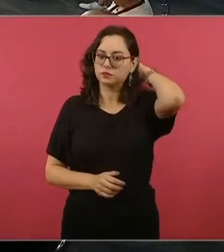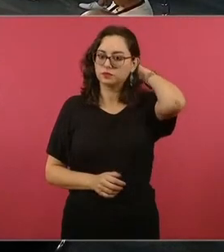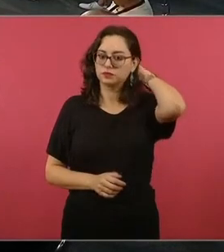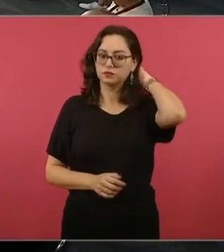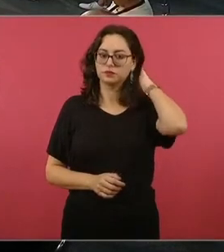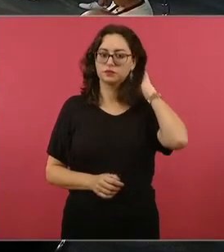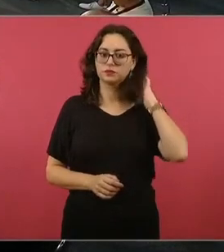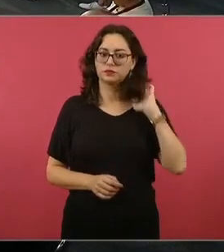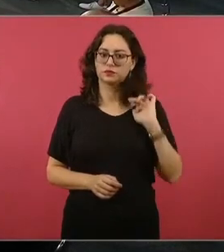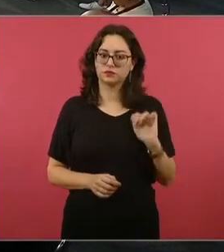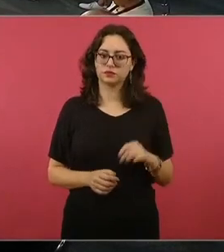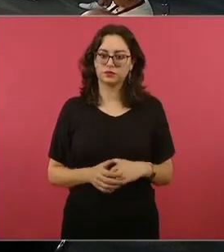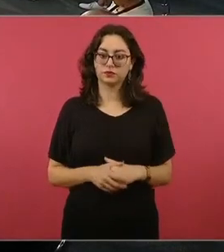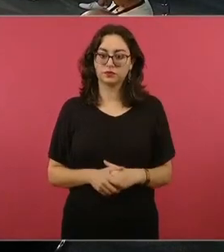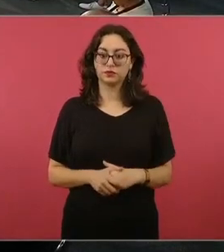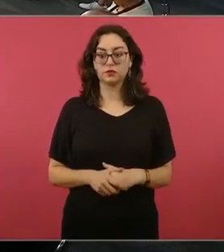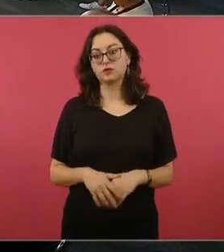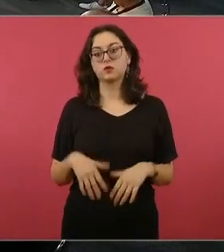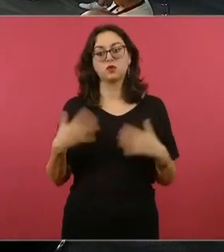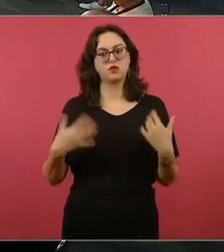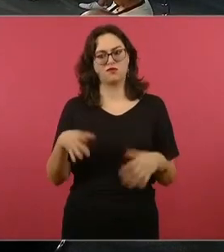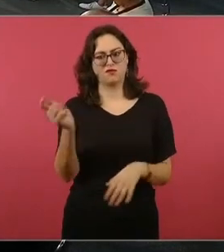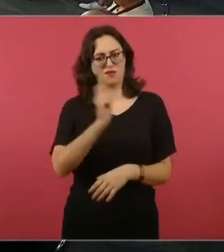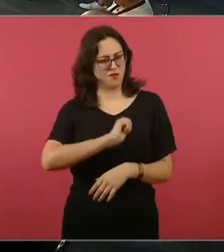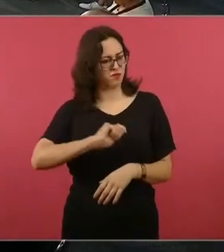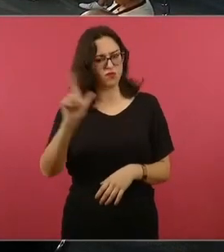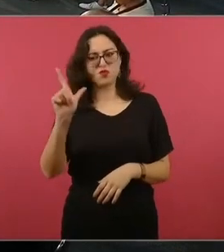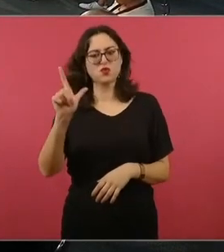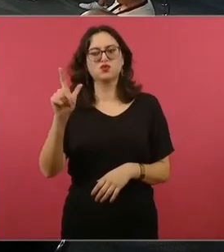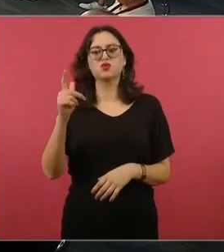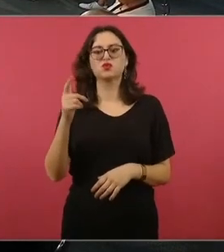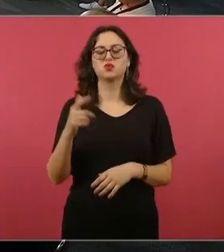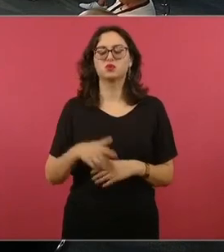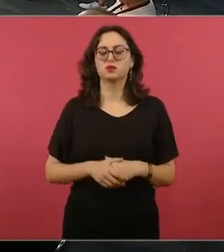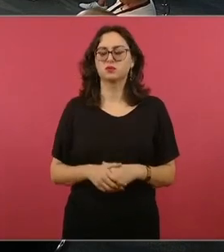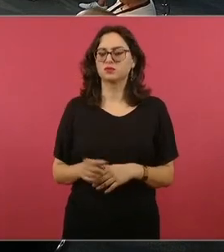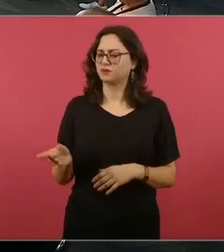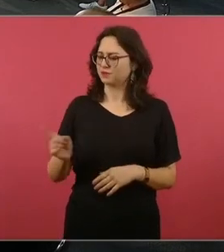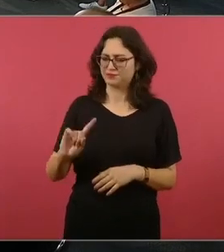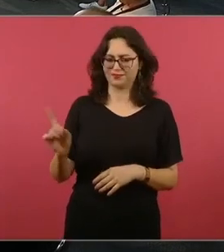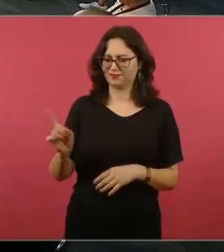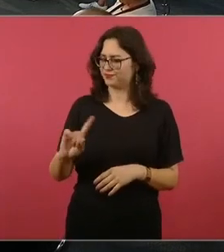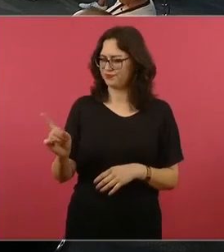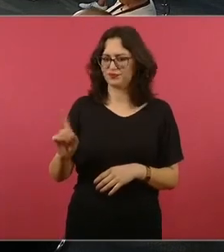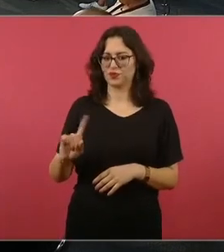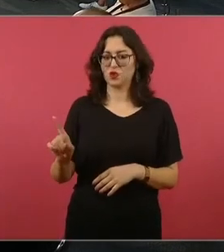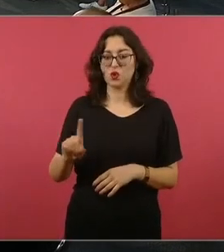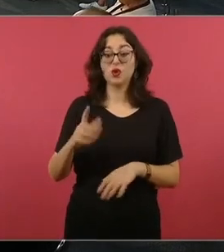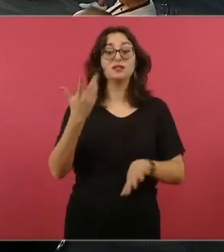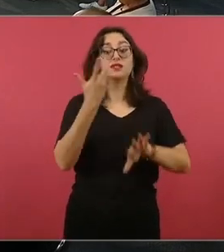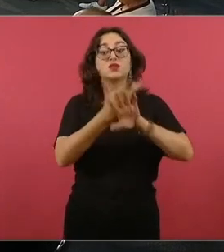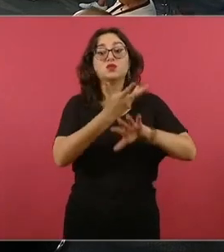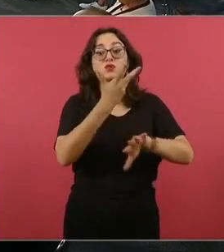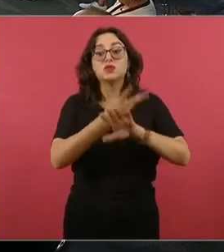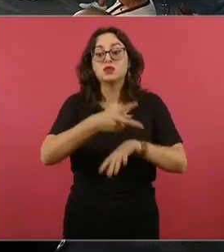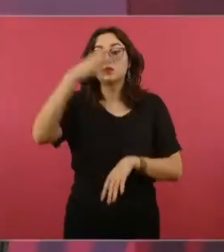¿Mande? No, un banco famosísimo. No, de Estados Unidos.